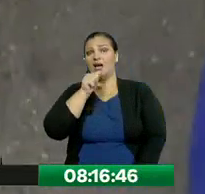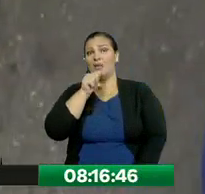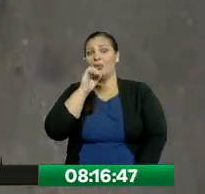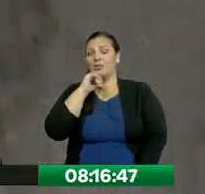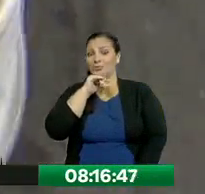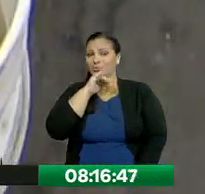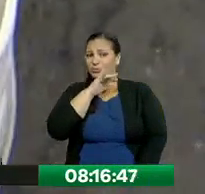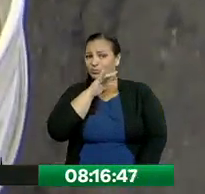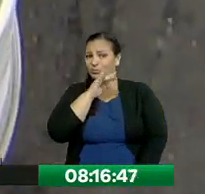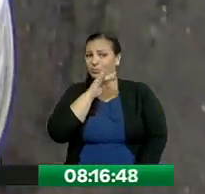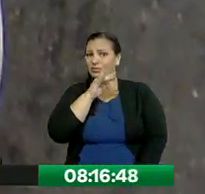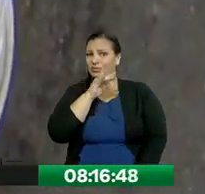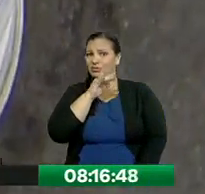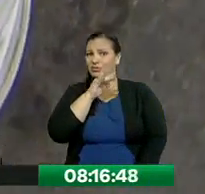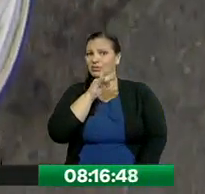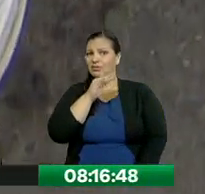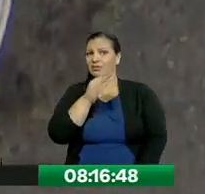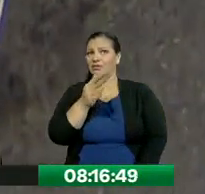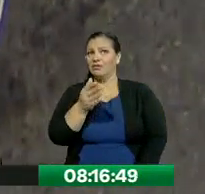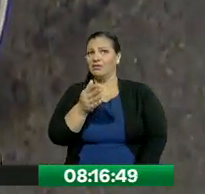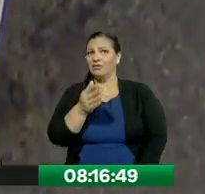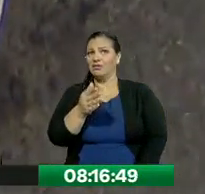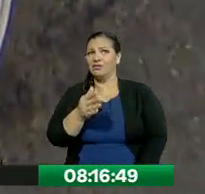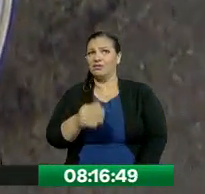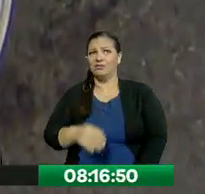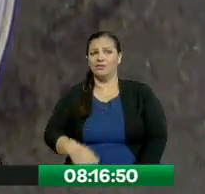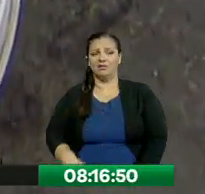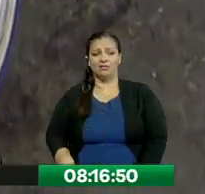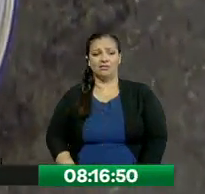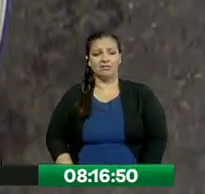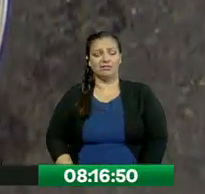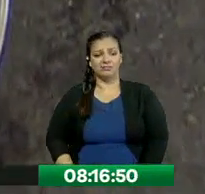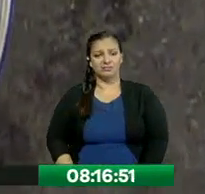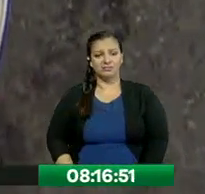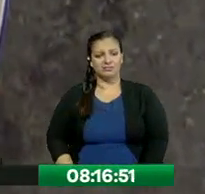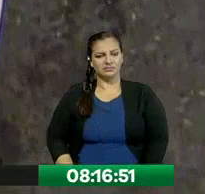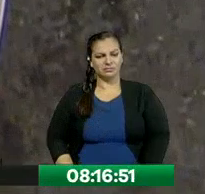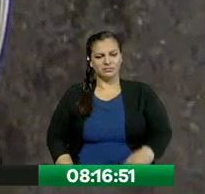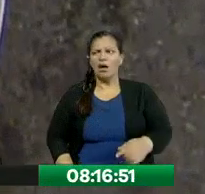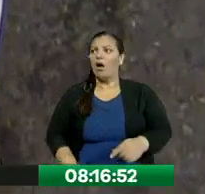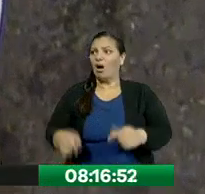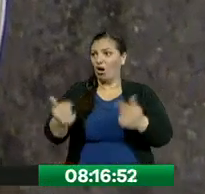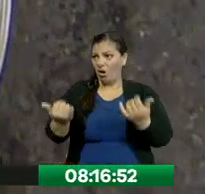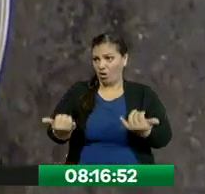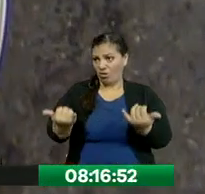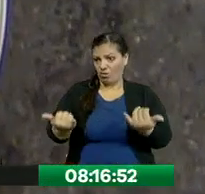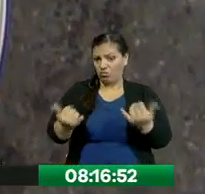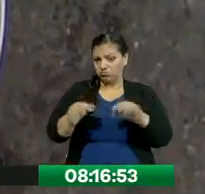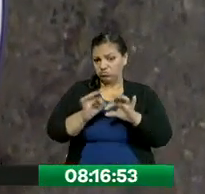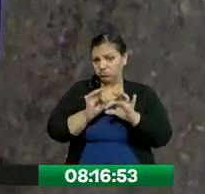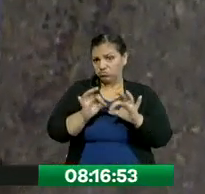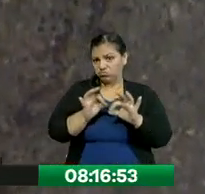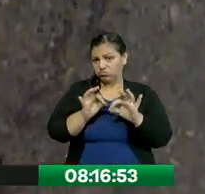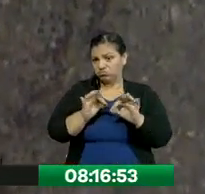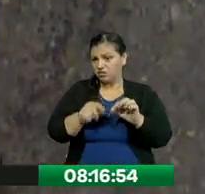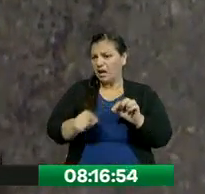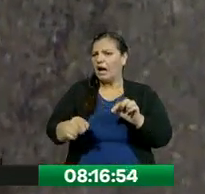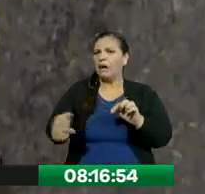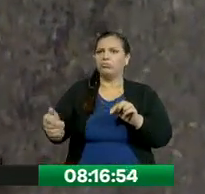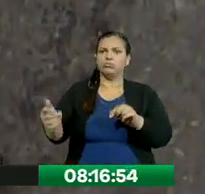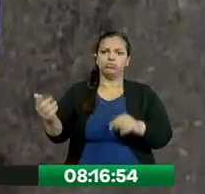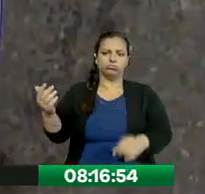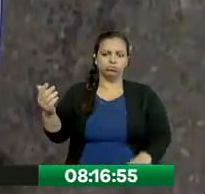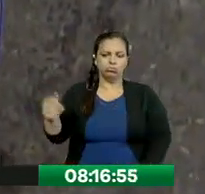de sucio, está presentable, está pasable. No me quiero imaginar cómo es cuando llega normal. No